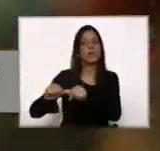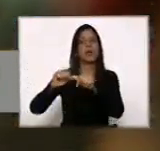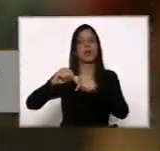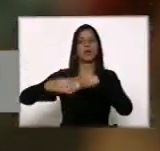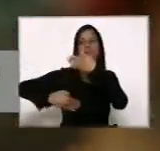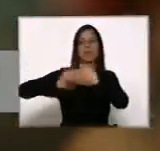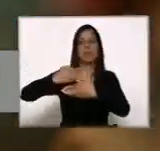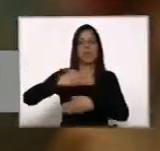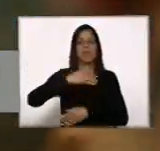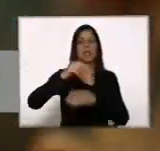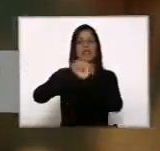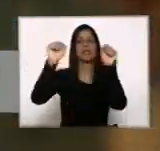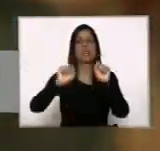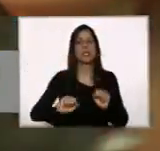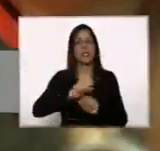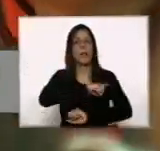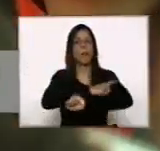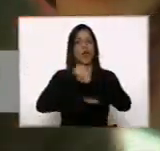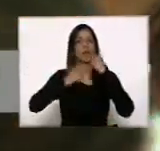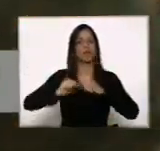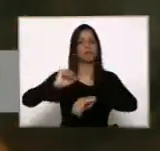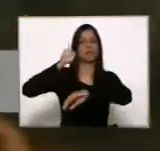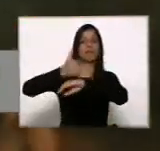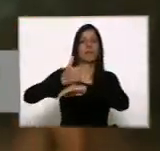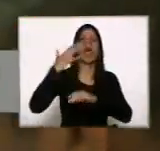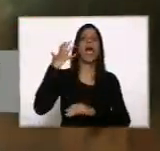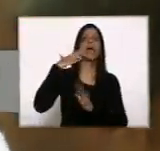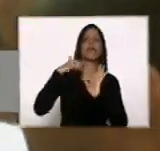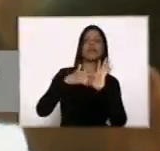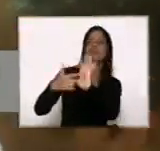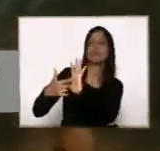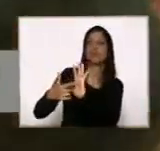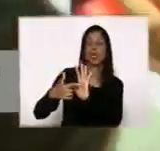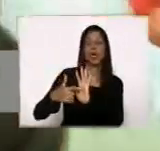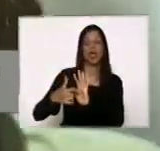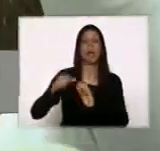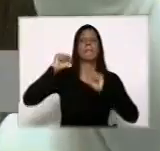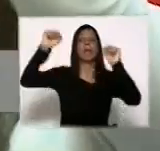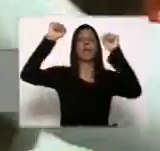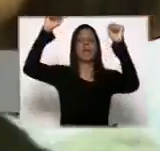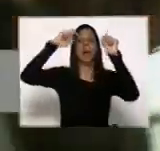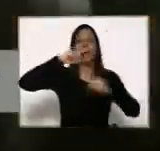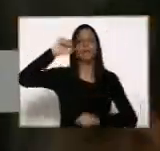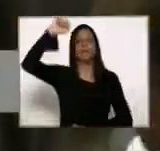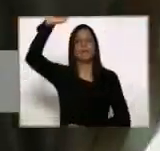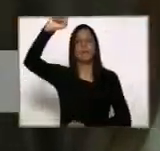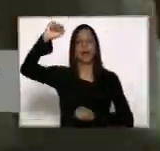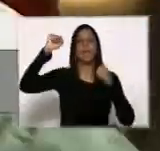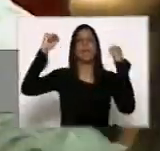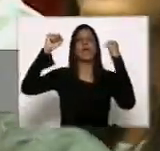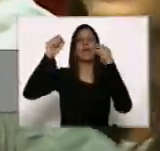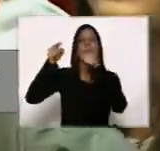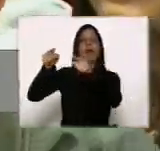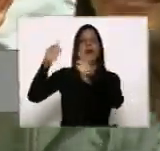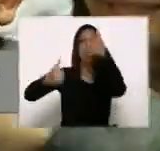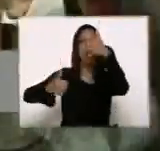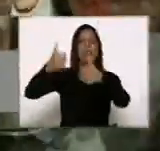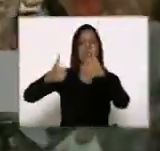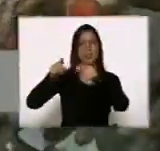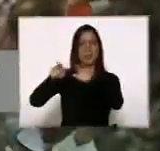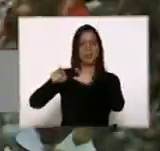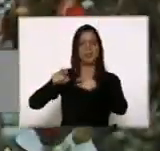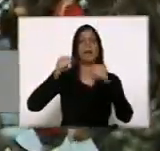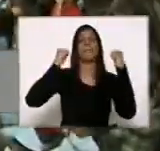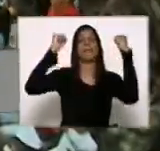poder, como nuevo sistema de orden mundial. ¡Que viva nuestro presidente obrero Nicolás Maduro, que es nuestro candidato! ¡Que viva el pueblo